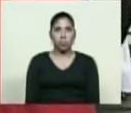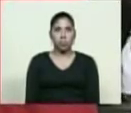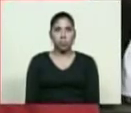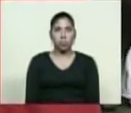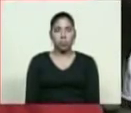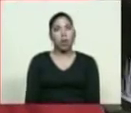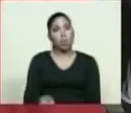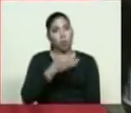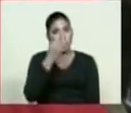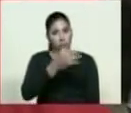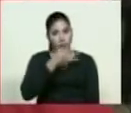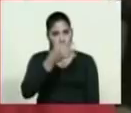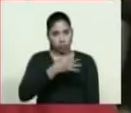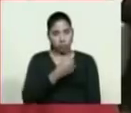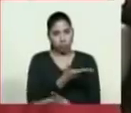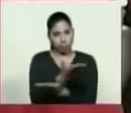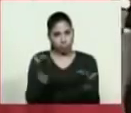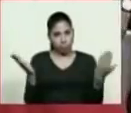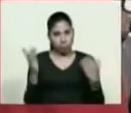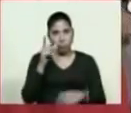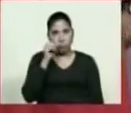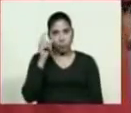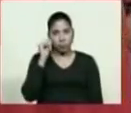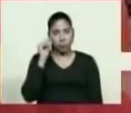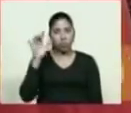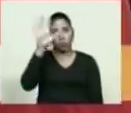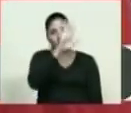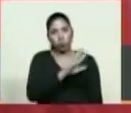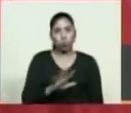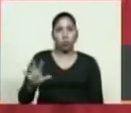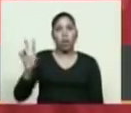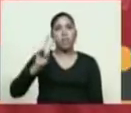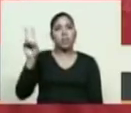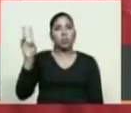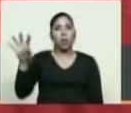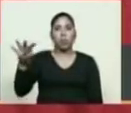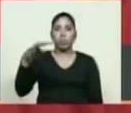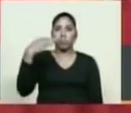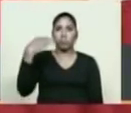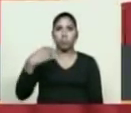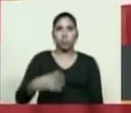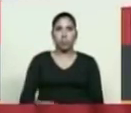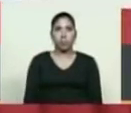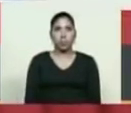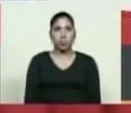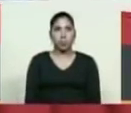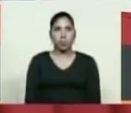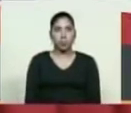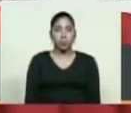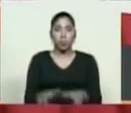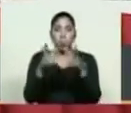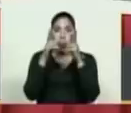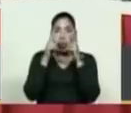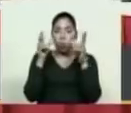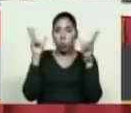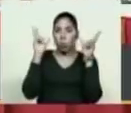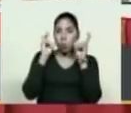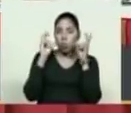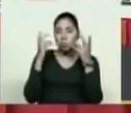Muy buenas tardes a todos y a todos. Buenas tardes a Venezuela entera, buenas tardes a los que nos escuchan, nos ven, nos